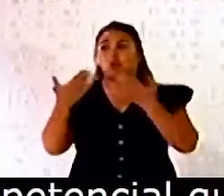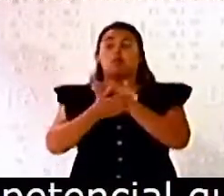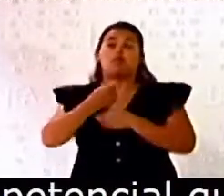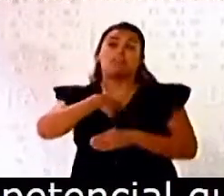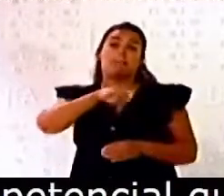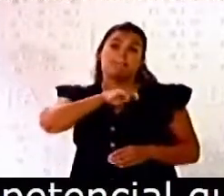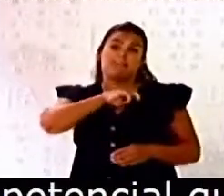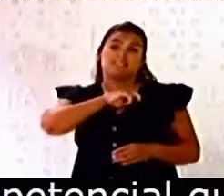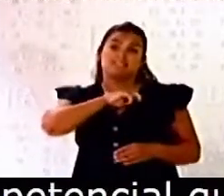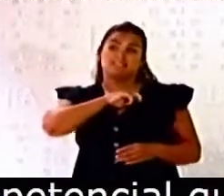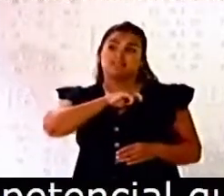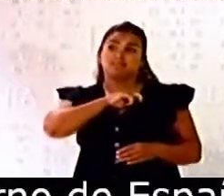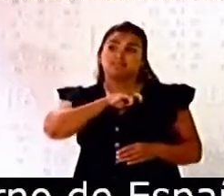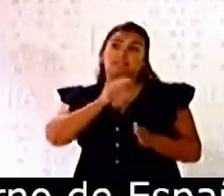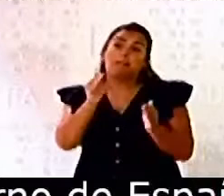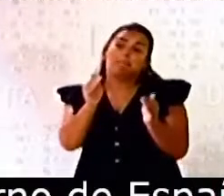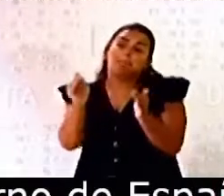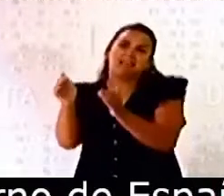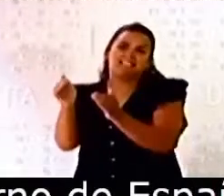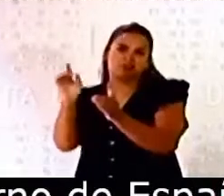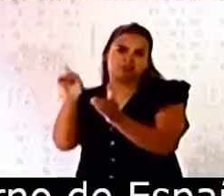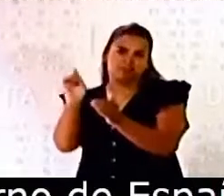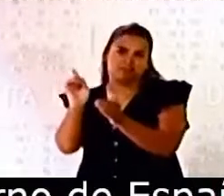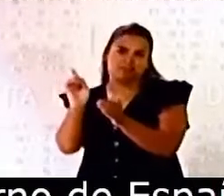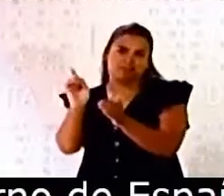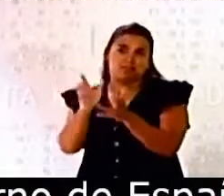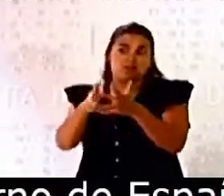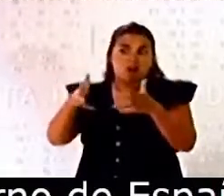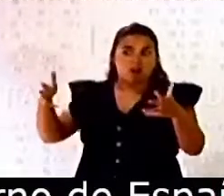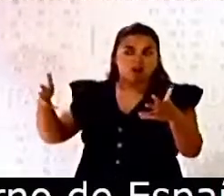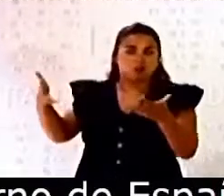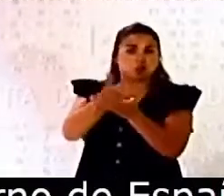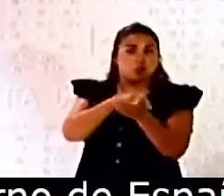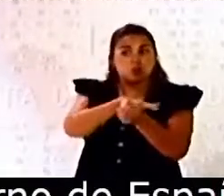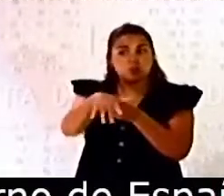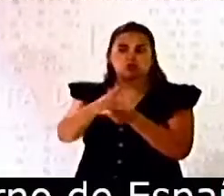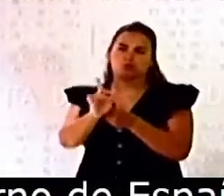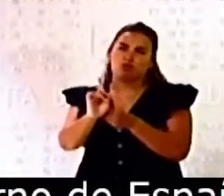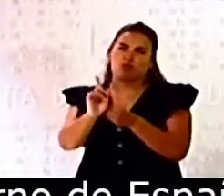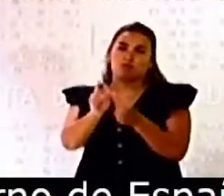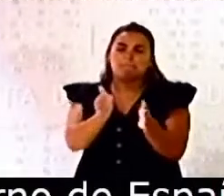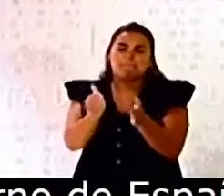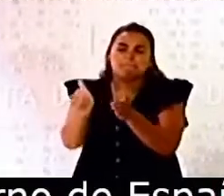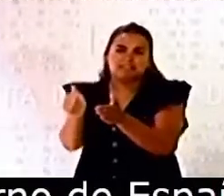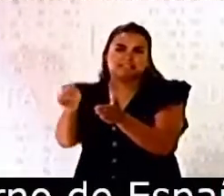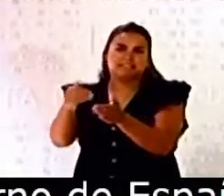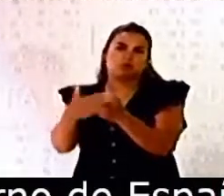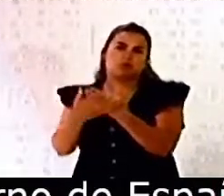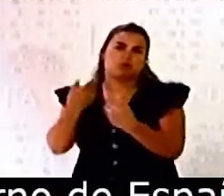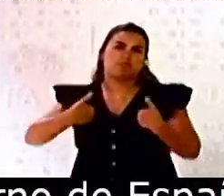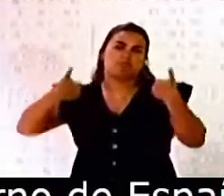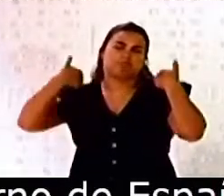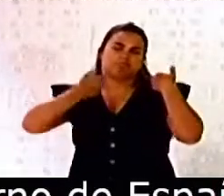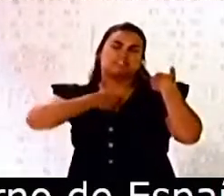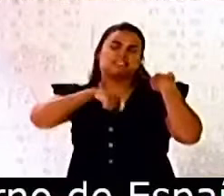España, en una parte solo, podríamos decir, y está claro que el Gobierno de España